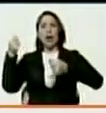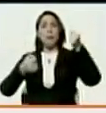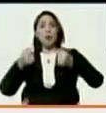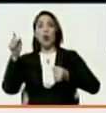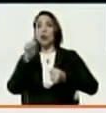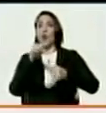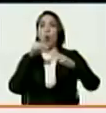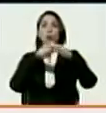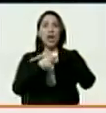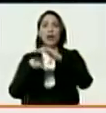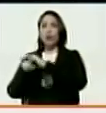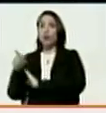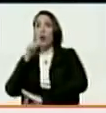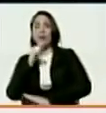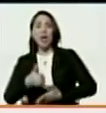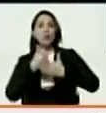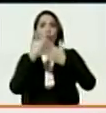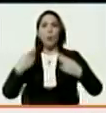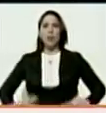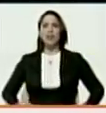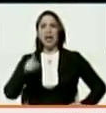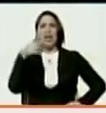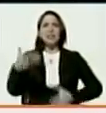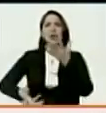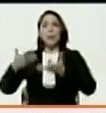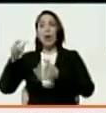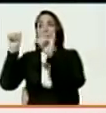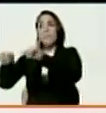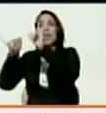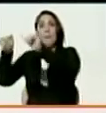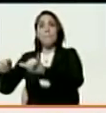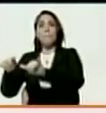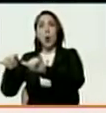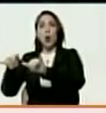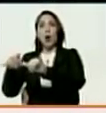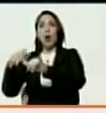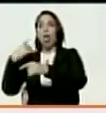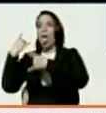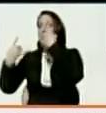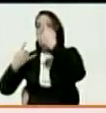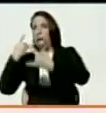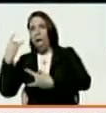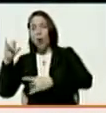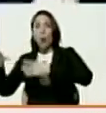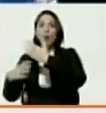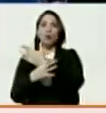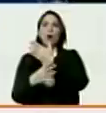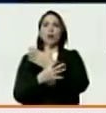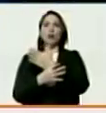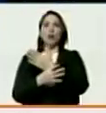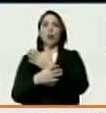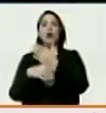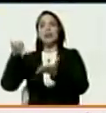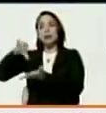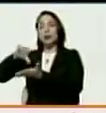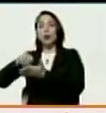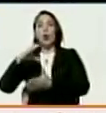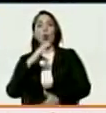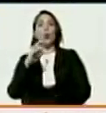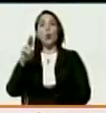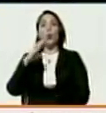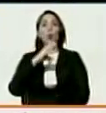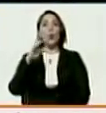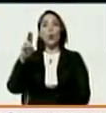ningún tipo de ayuda humanitaria y que fueron quemados por los mismos seguidores de Juan Guaidó en Cúcuta, porque jamás, por